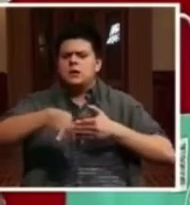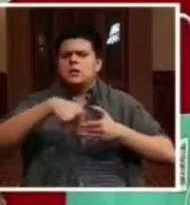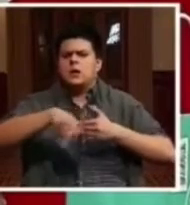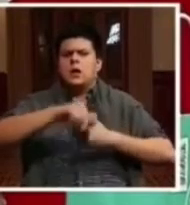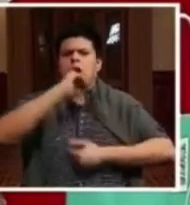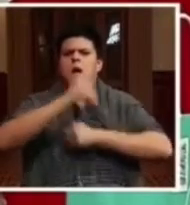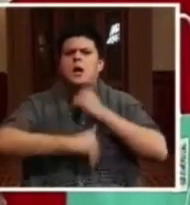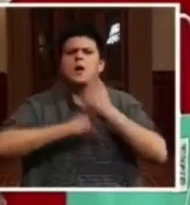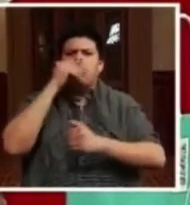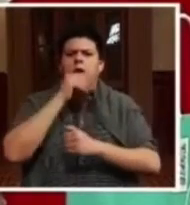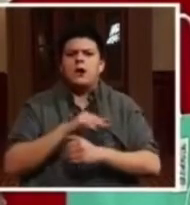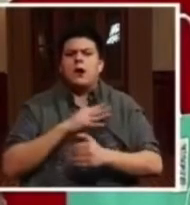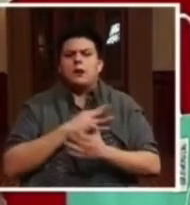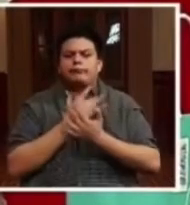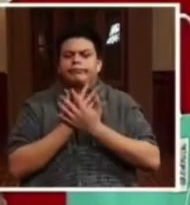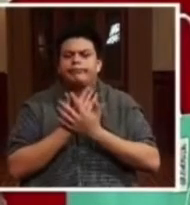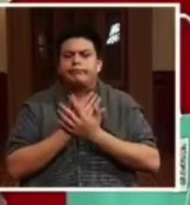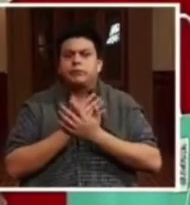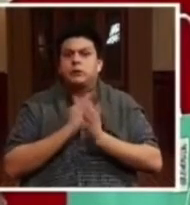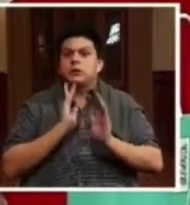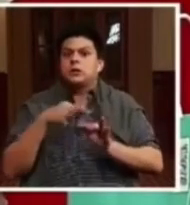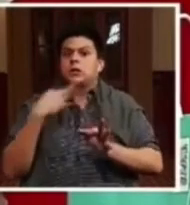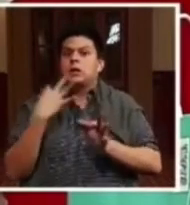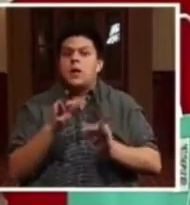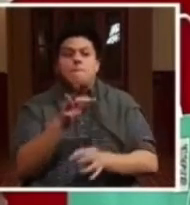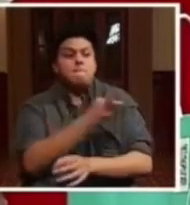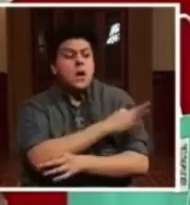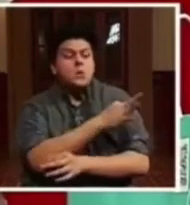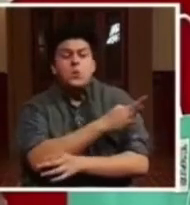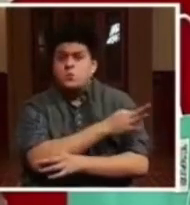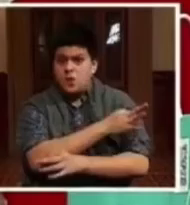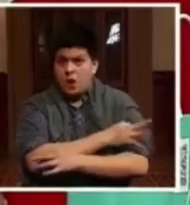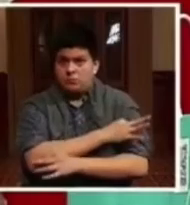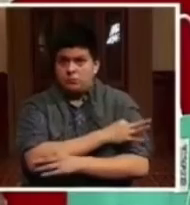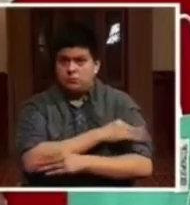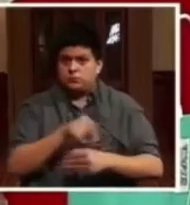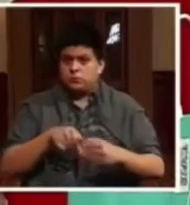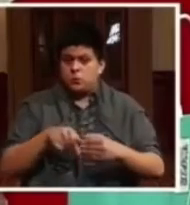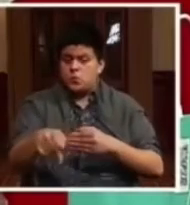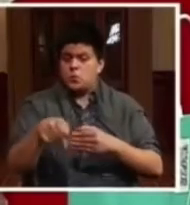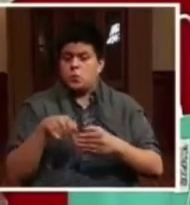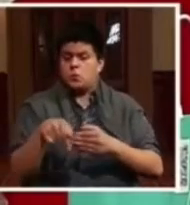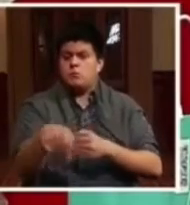ya hay una esperanza de la vacuna. Así que en el último tirón